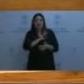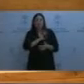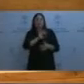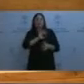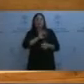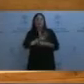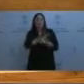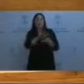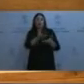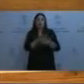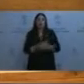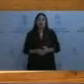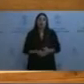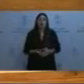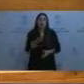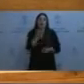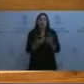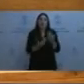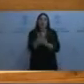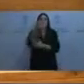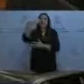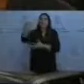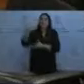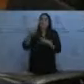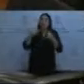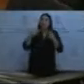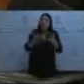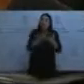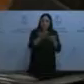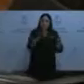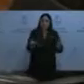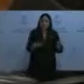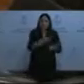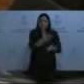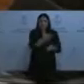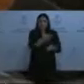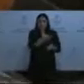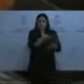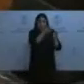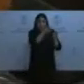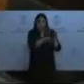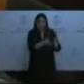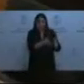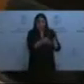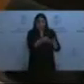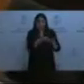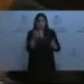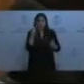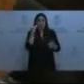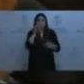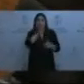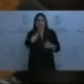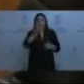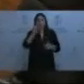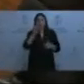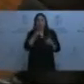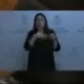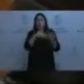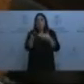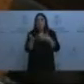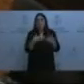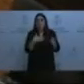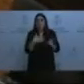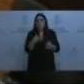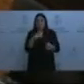muy buenos días, presidente, señorías. Me preguntó usted mismo el día 31 de marzo en